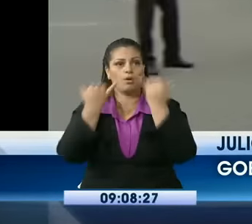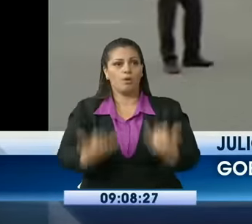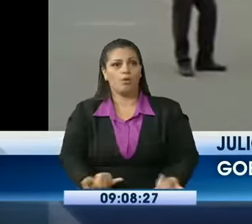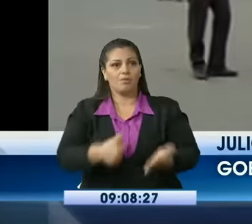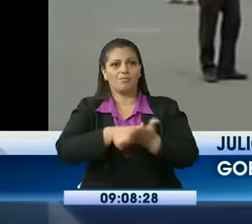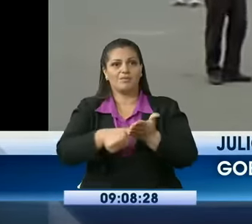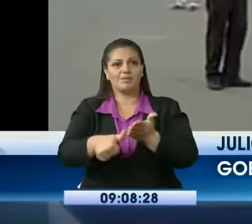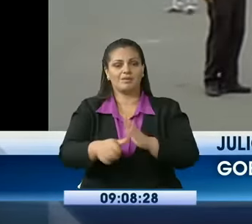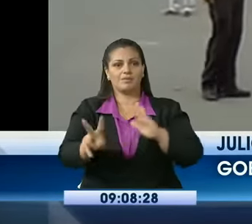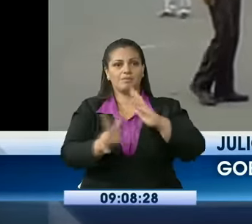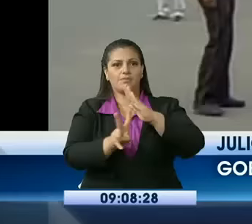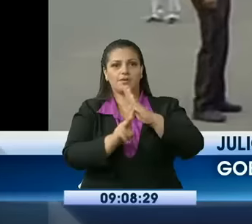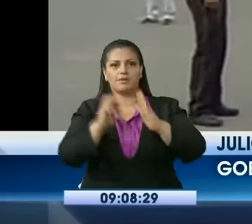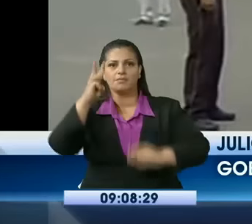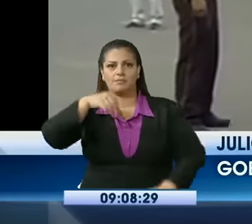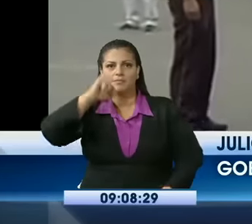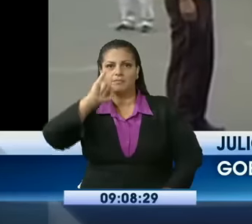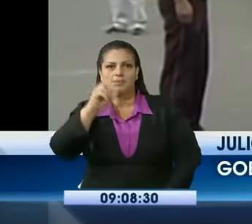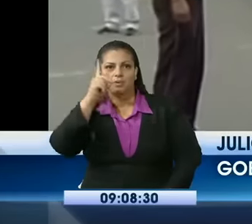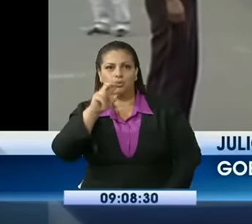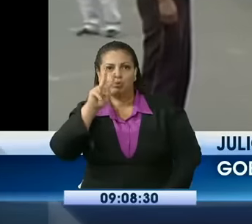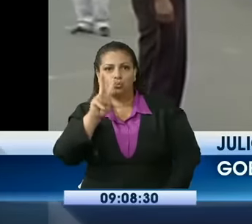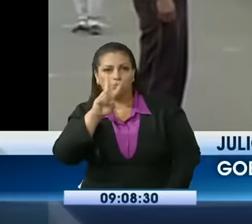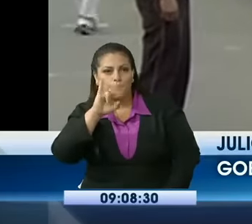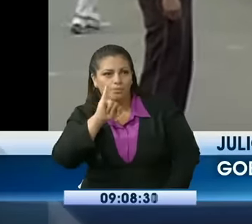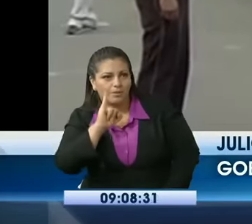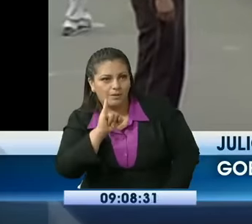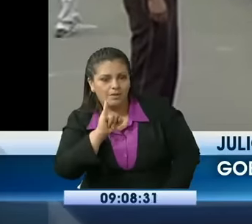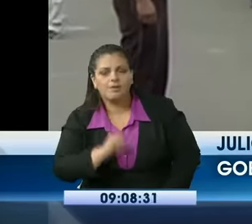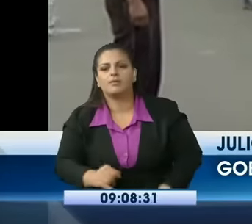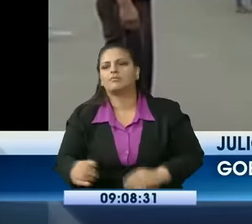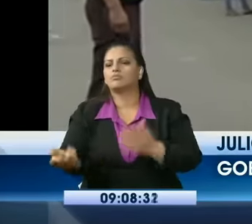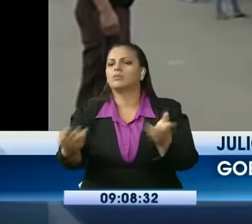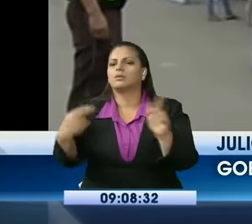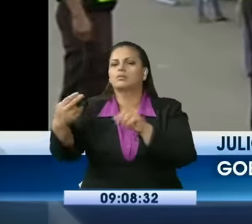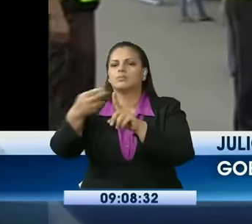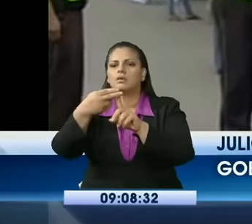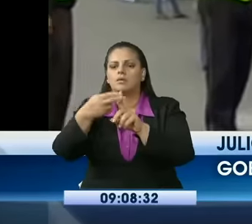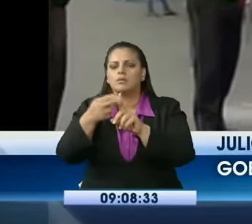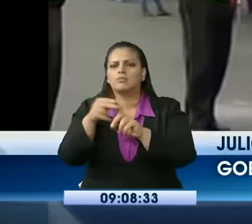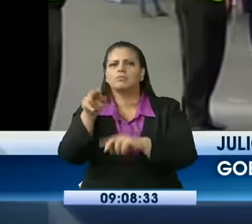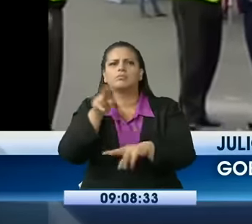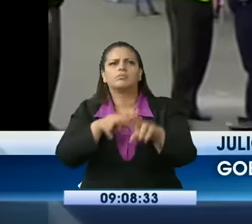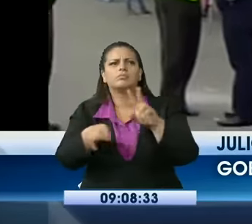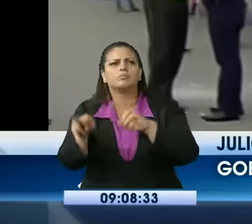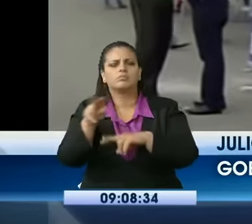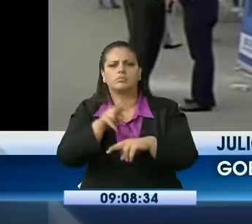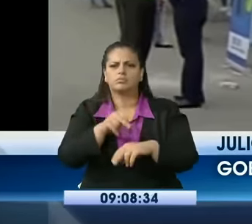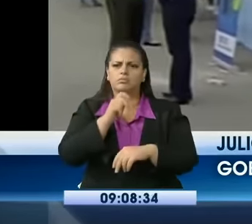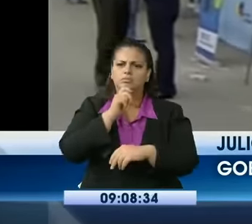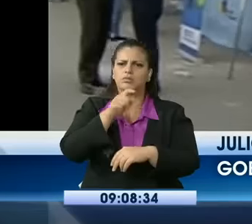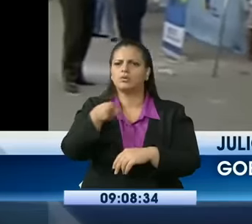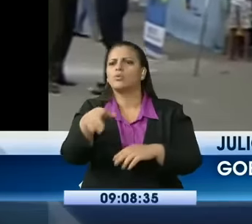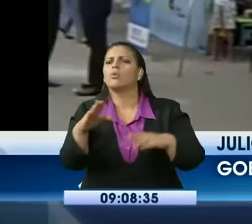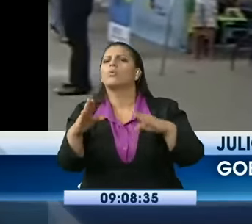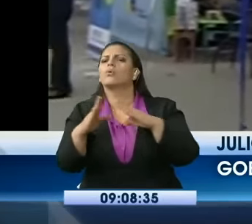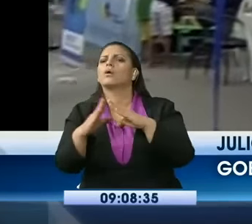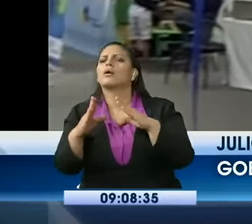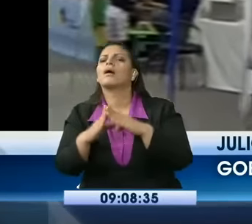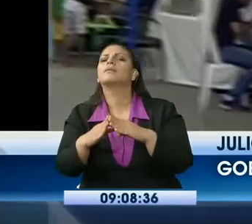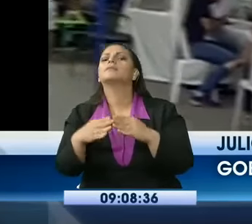varios jóvenes que están censando cada una de las viviendas, porque una de las cosas que estamos verificando desde ayer y hoy es la utilización que se le hace a